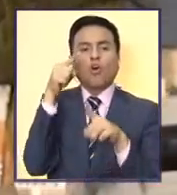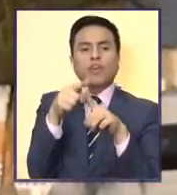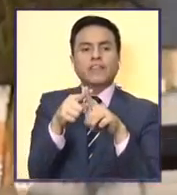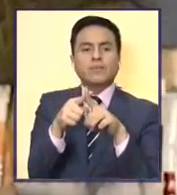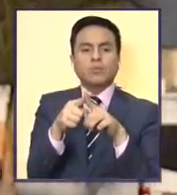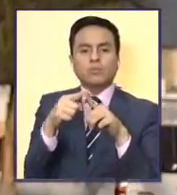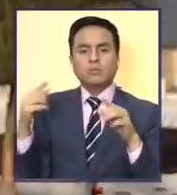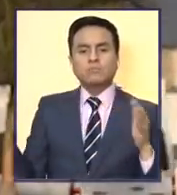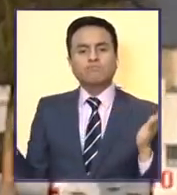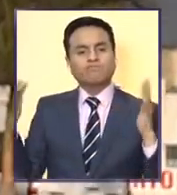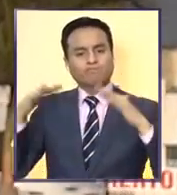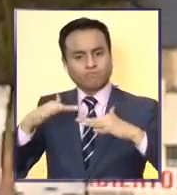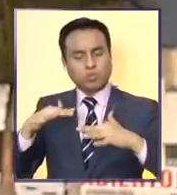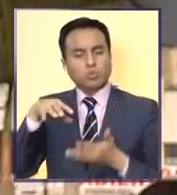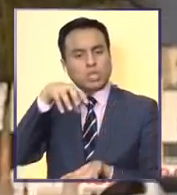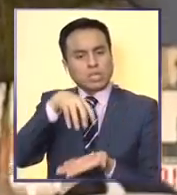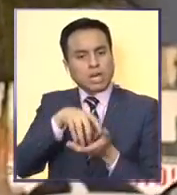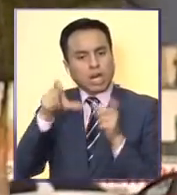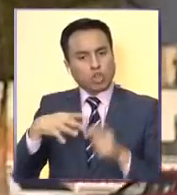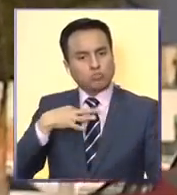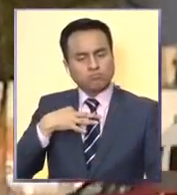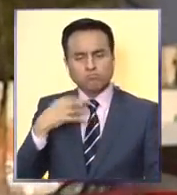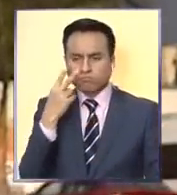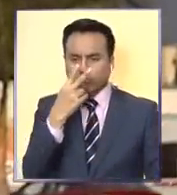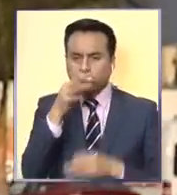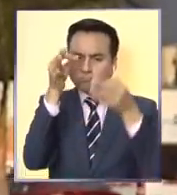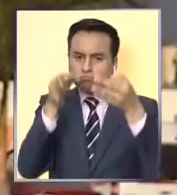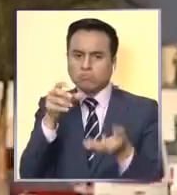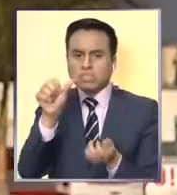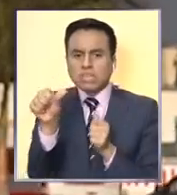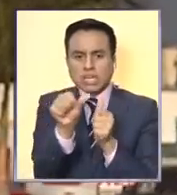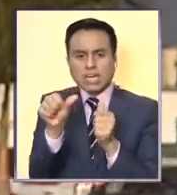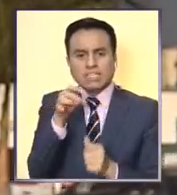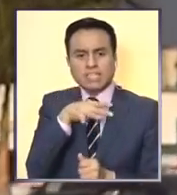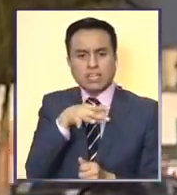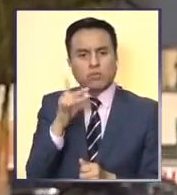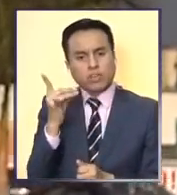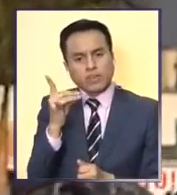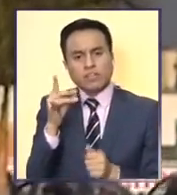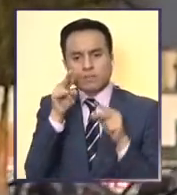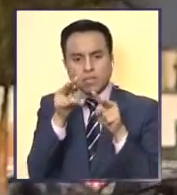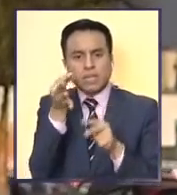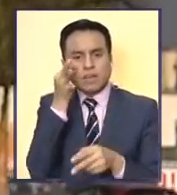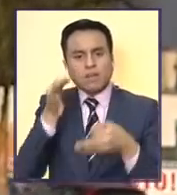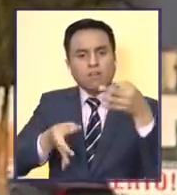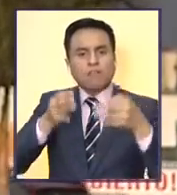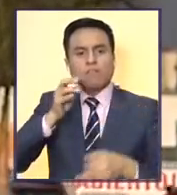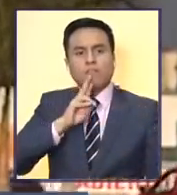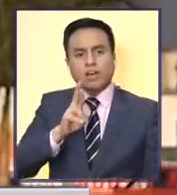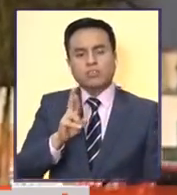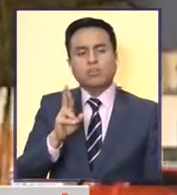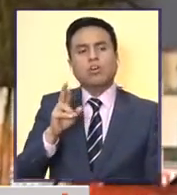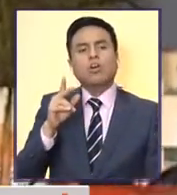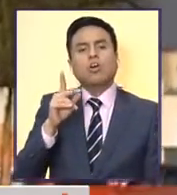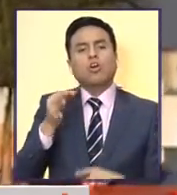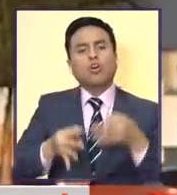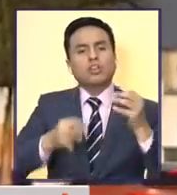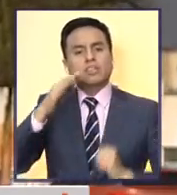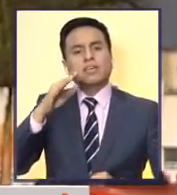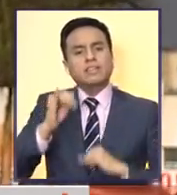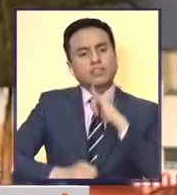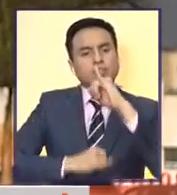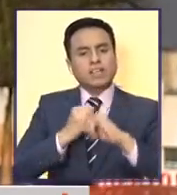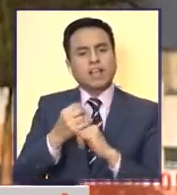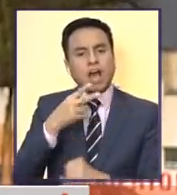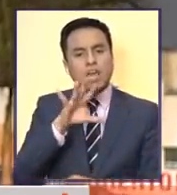encuentro ciudadano es poder vivir de cerca entre chilenos y bolivianos el fallo de la Corte Internacional de La Haya. Es el